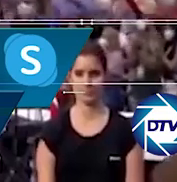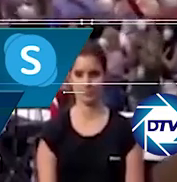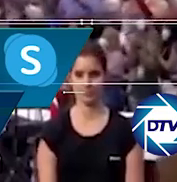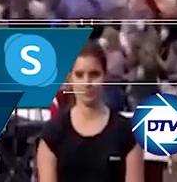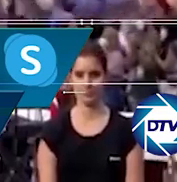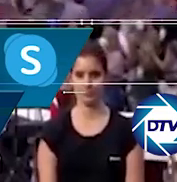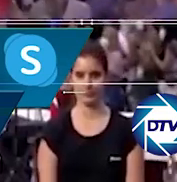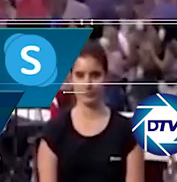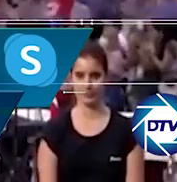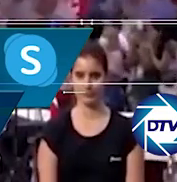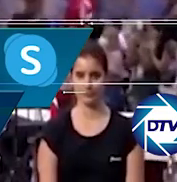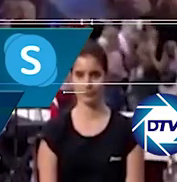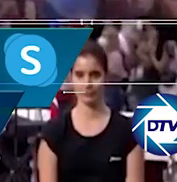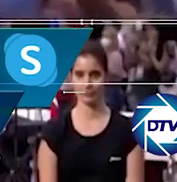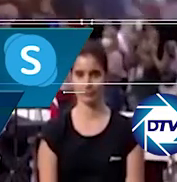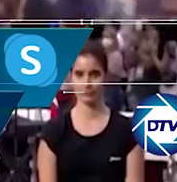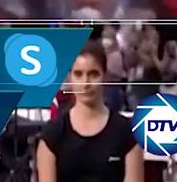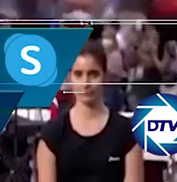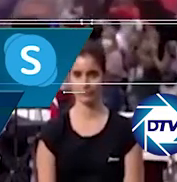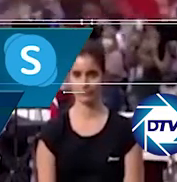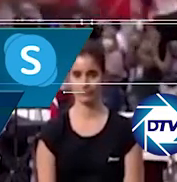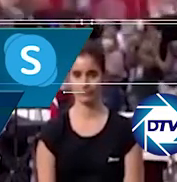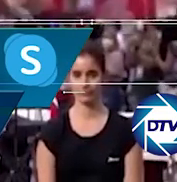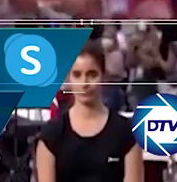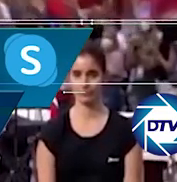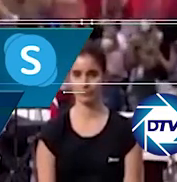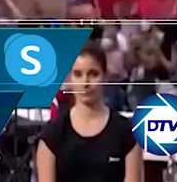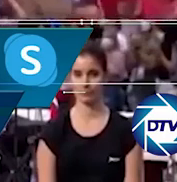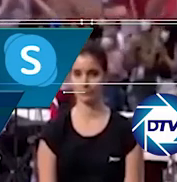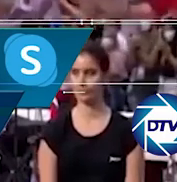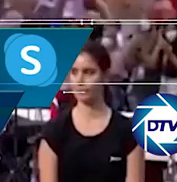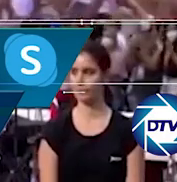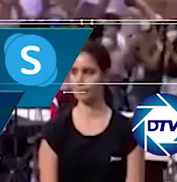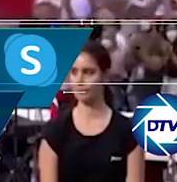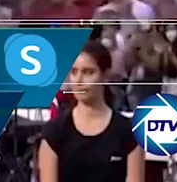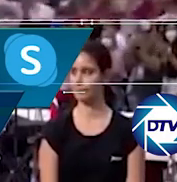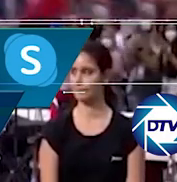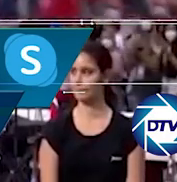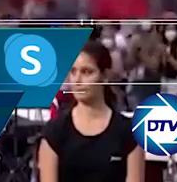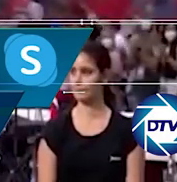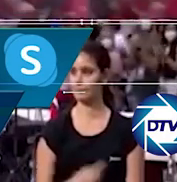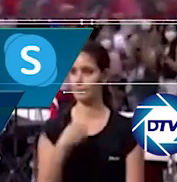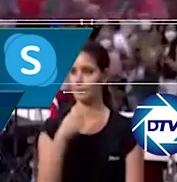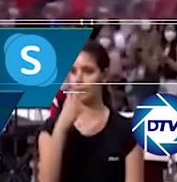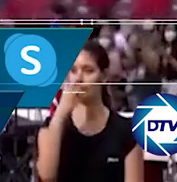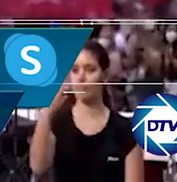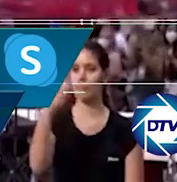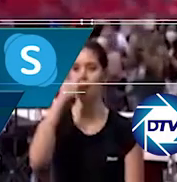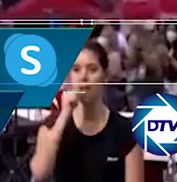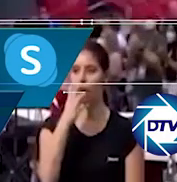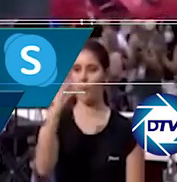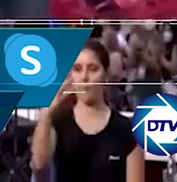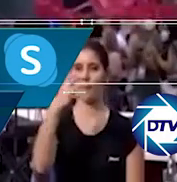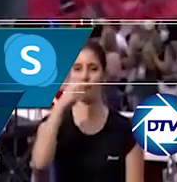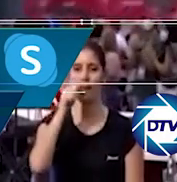esa llama viva con Esquerra Republicana, para seguir manteniendo esa mesa de negociación, diálogo, de lo que sea, que por otra